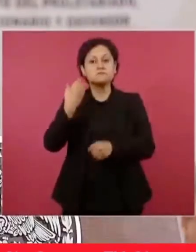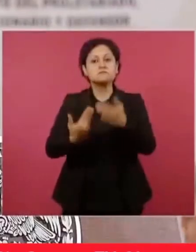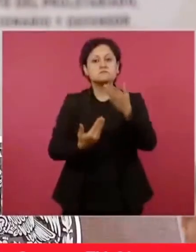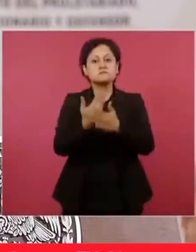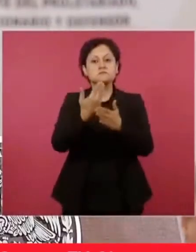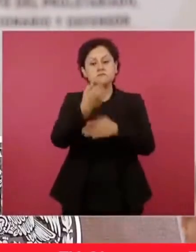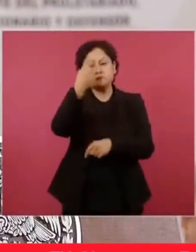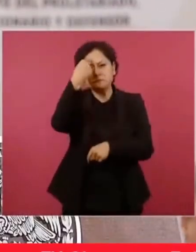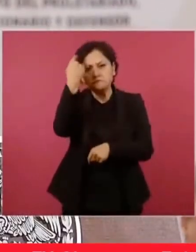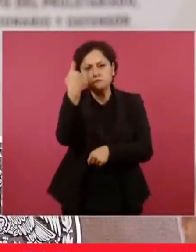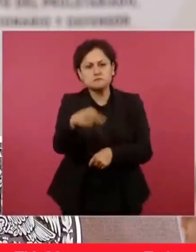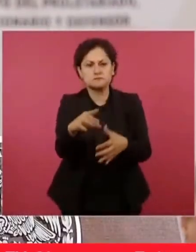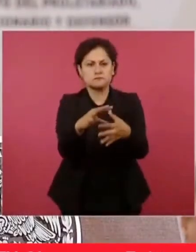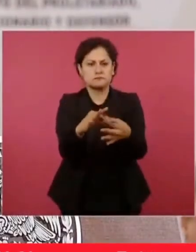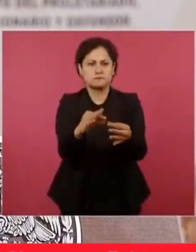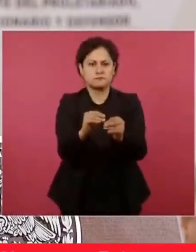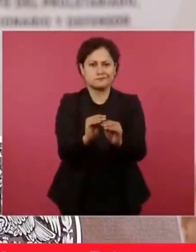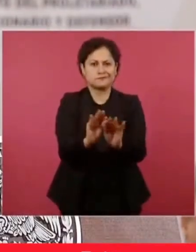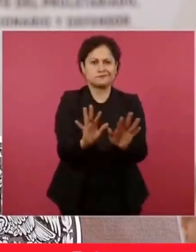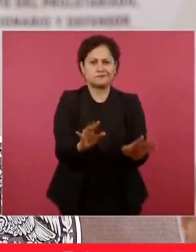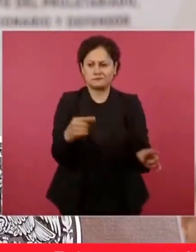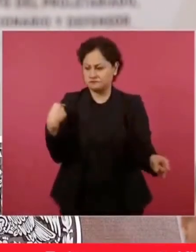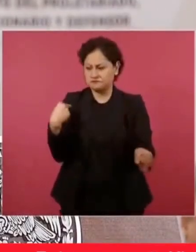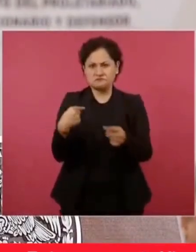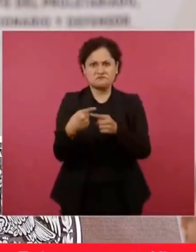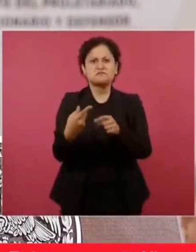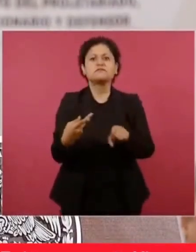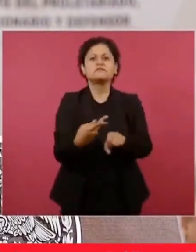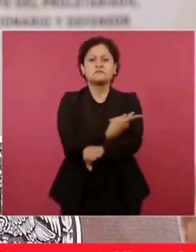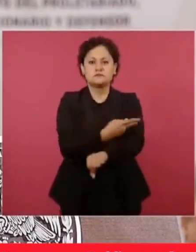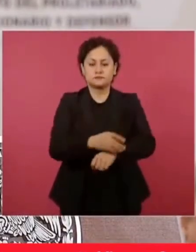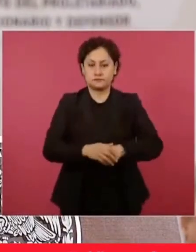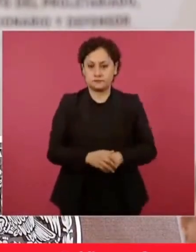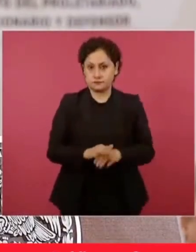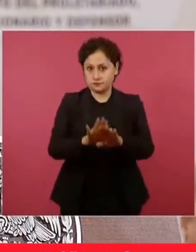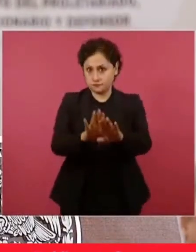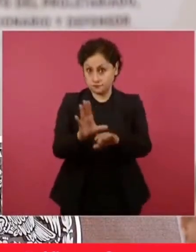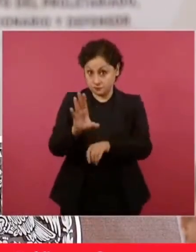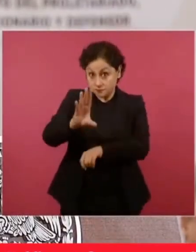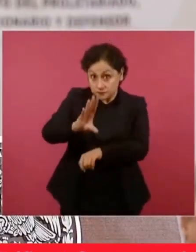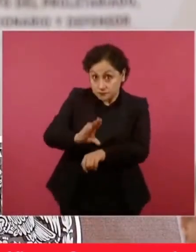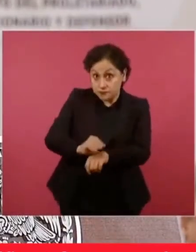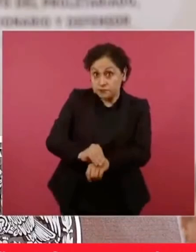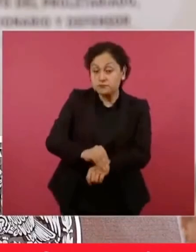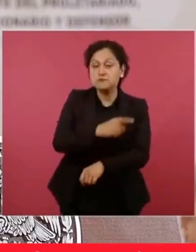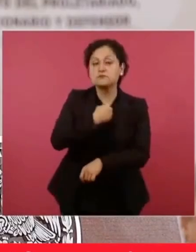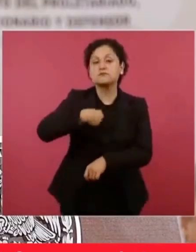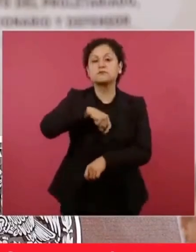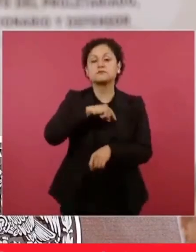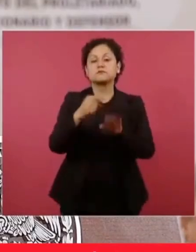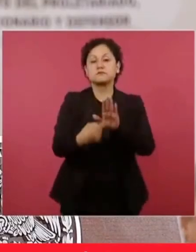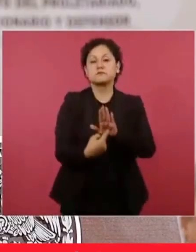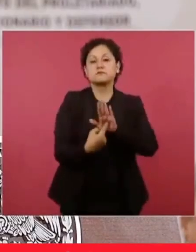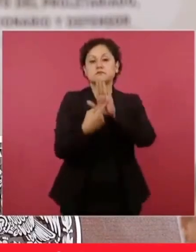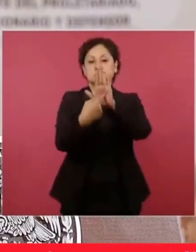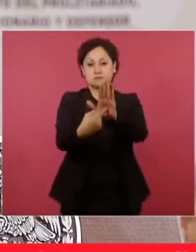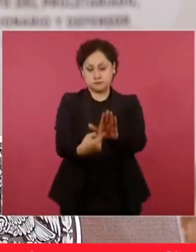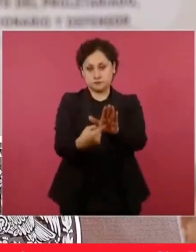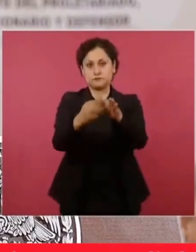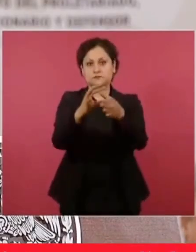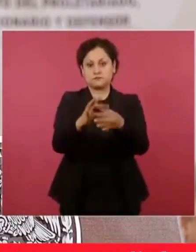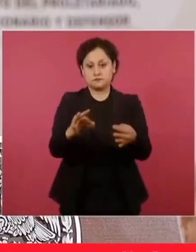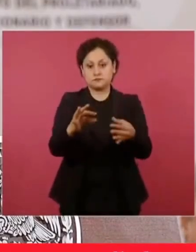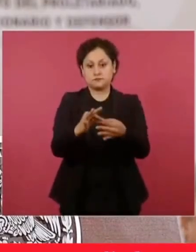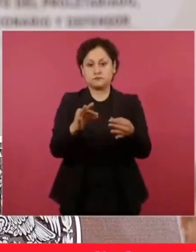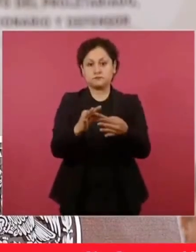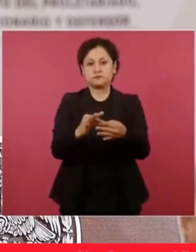días. Vamos a presentar, señor presidente, con su autorización, cómo opera el sistema